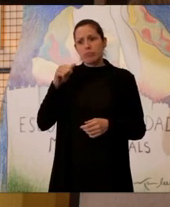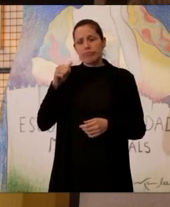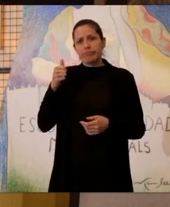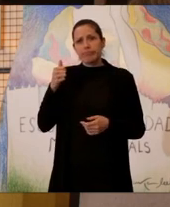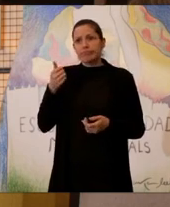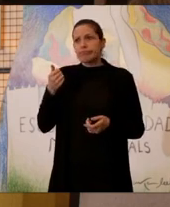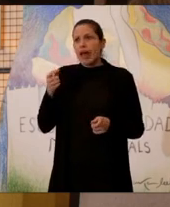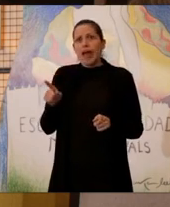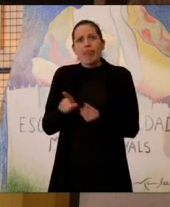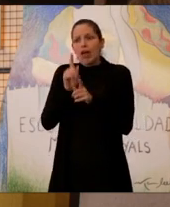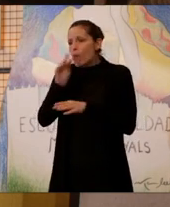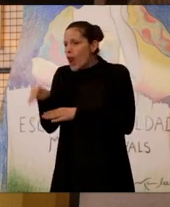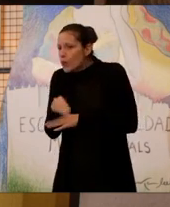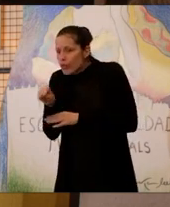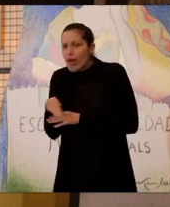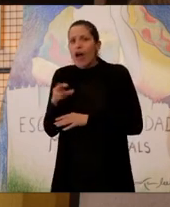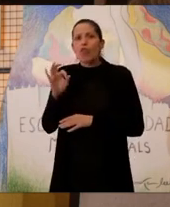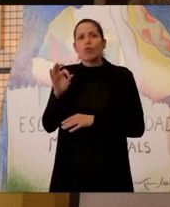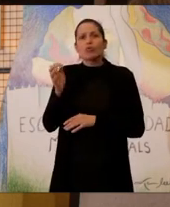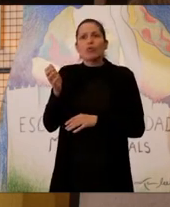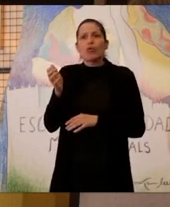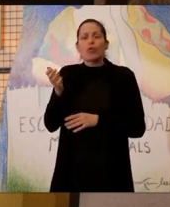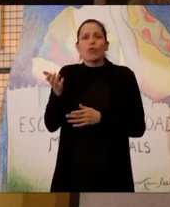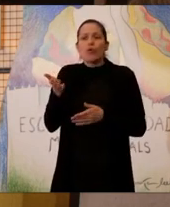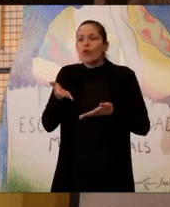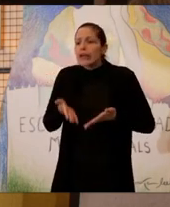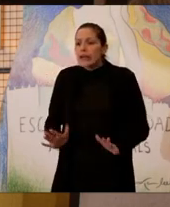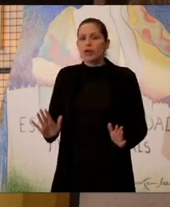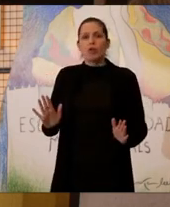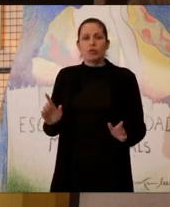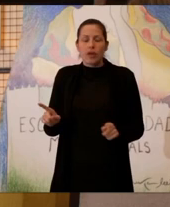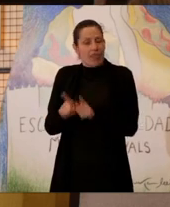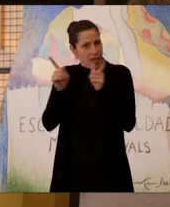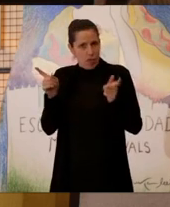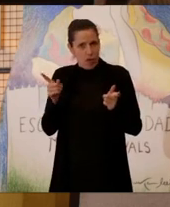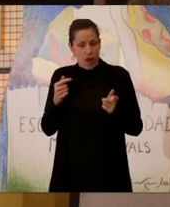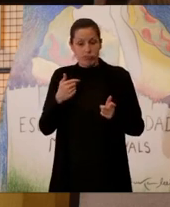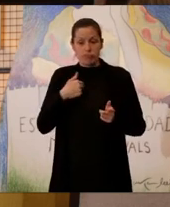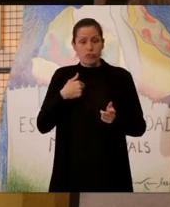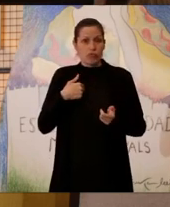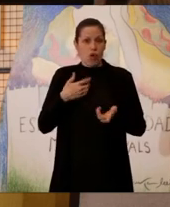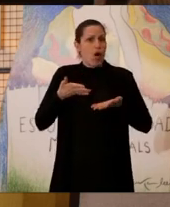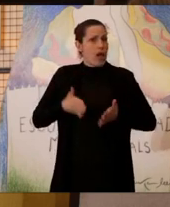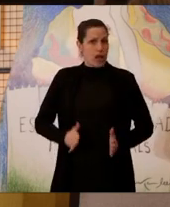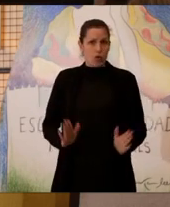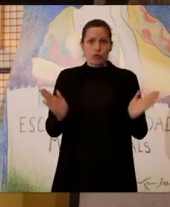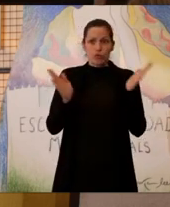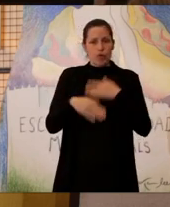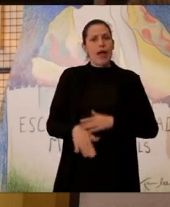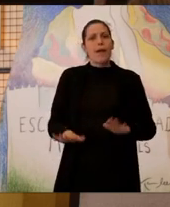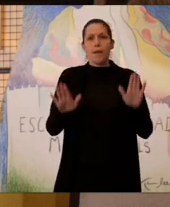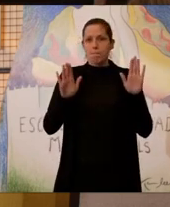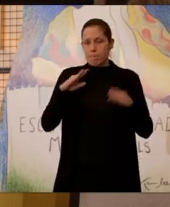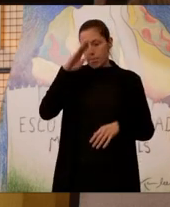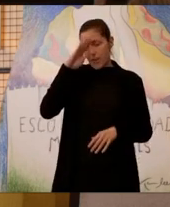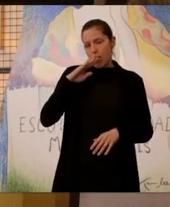nivel que sea pero digamos yo no tuve hijos pero pero tuve padres y por lo tanto Pues